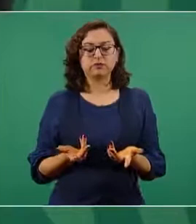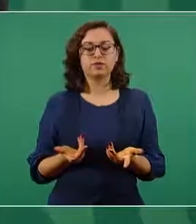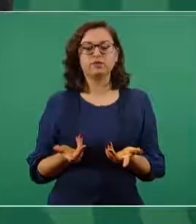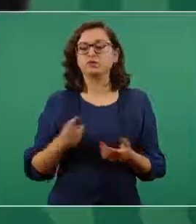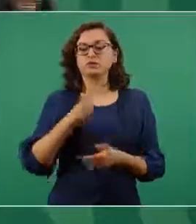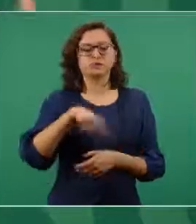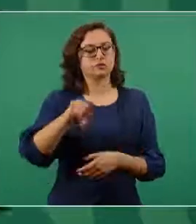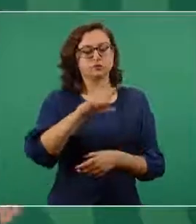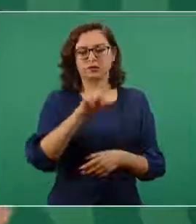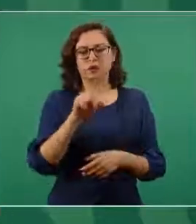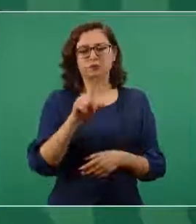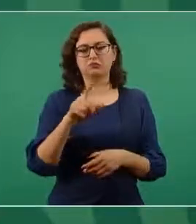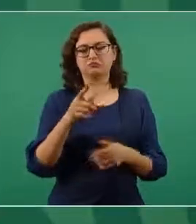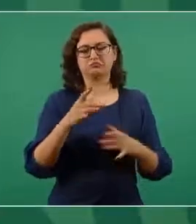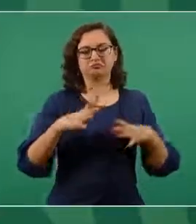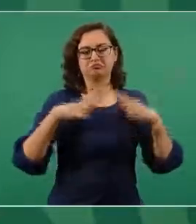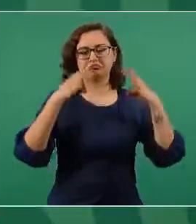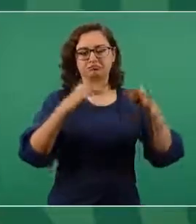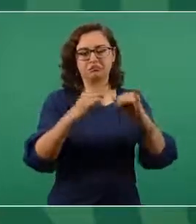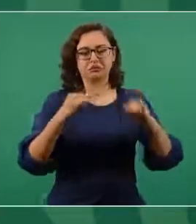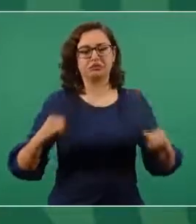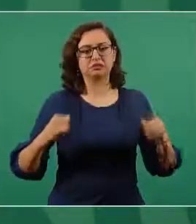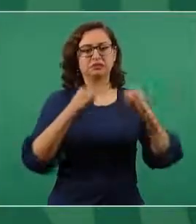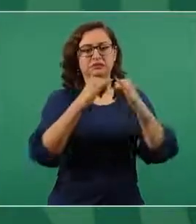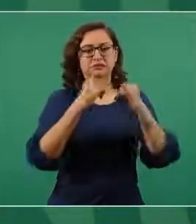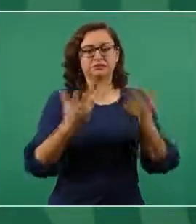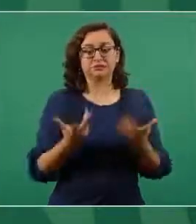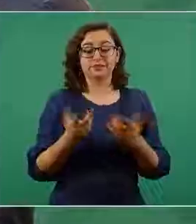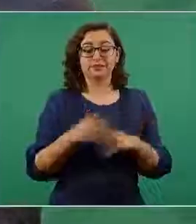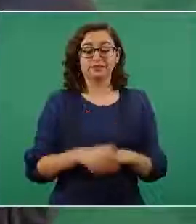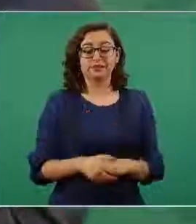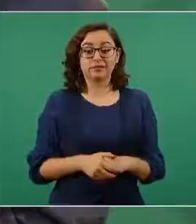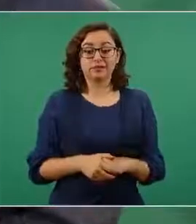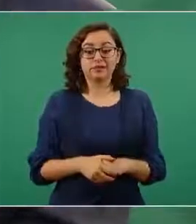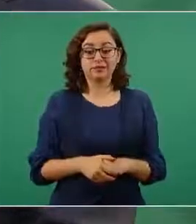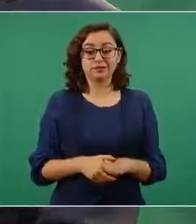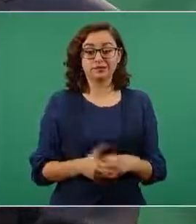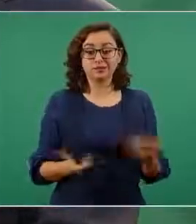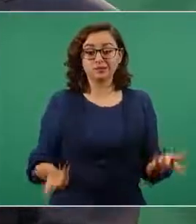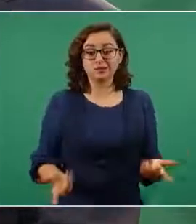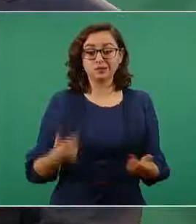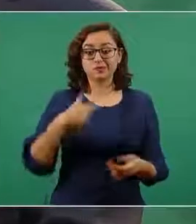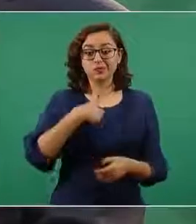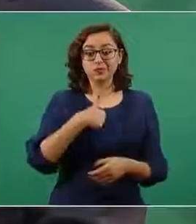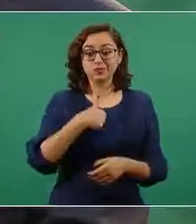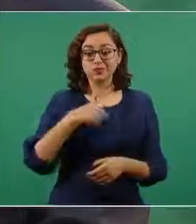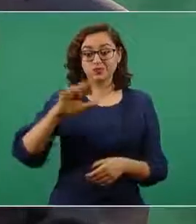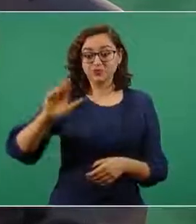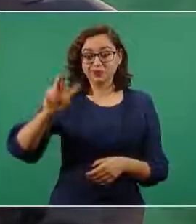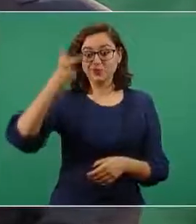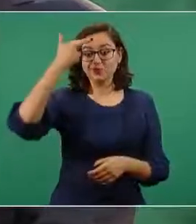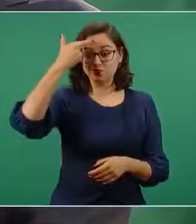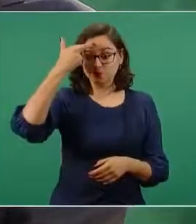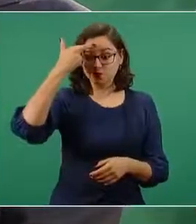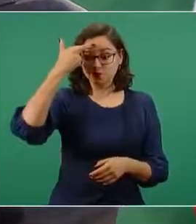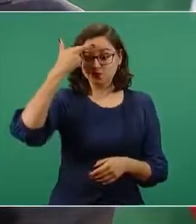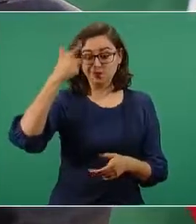Crearon este organismo. Les molesta mucho que yo recuerde de que apenas lo